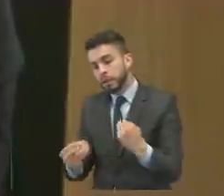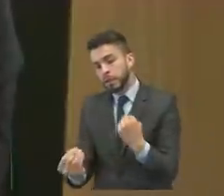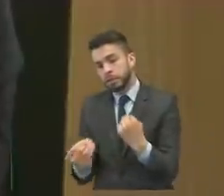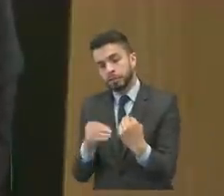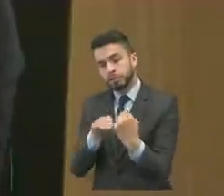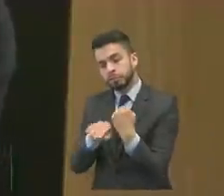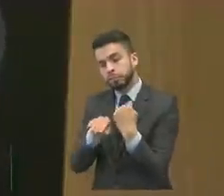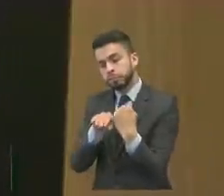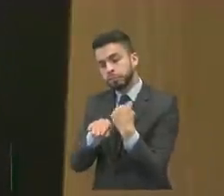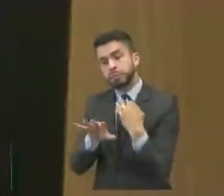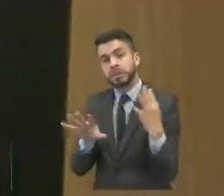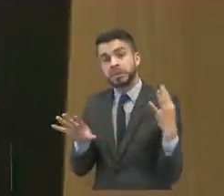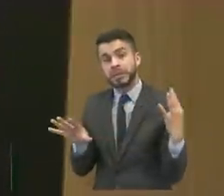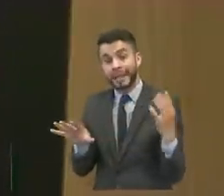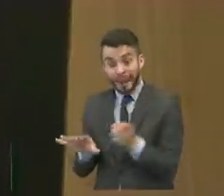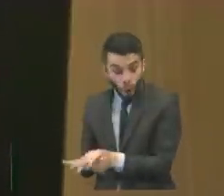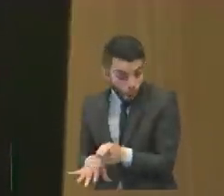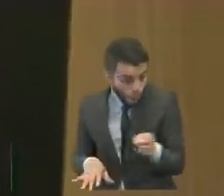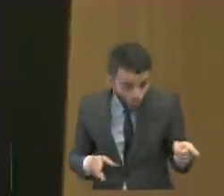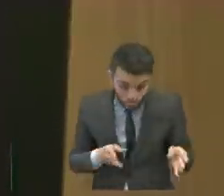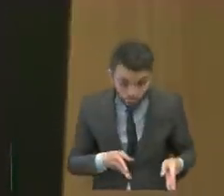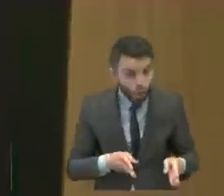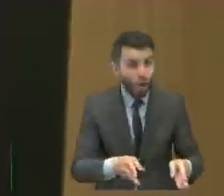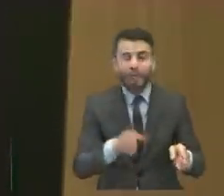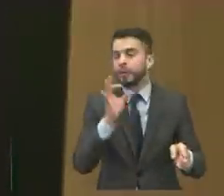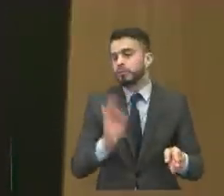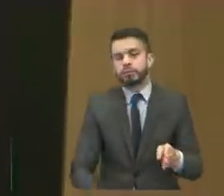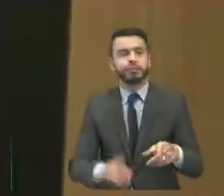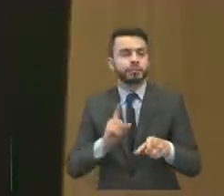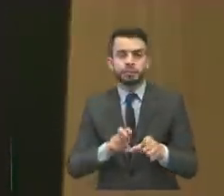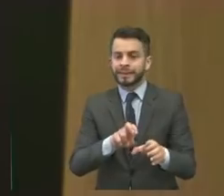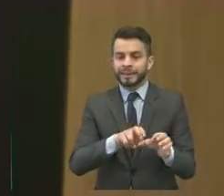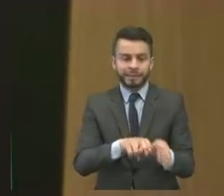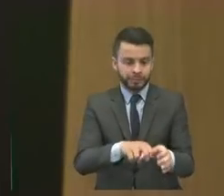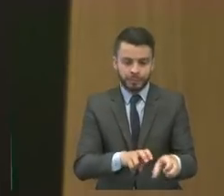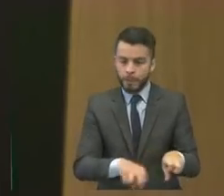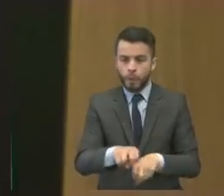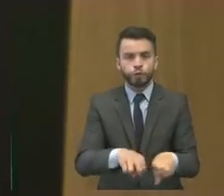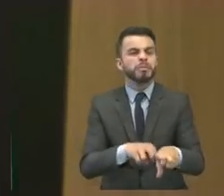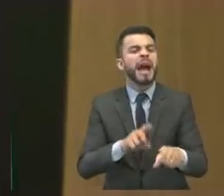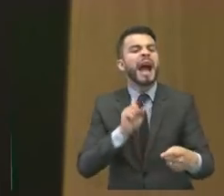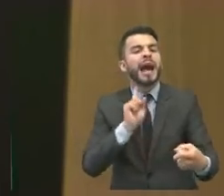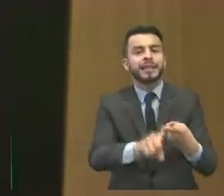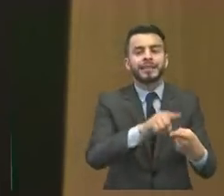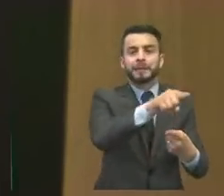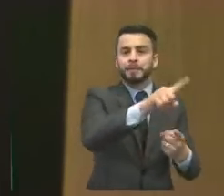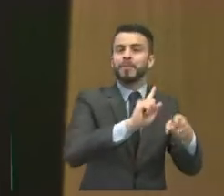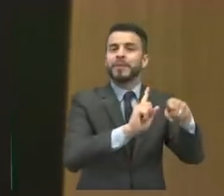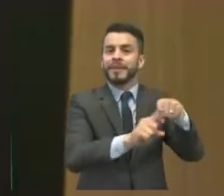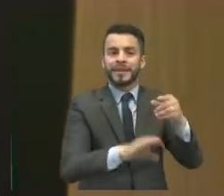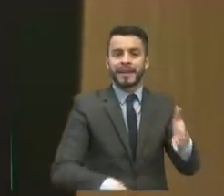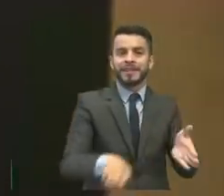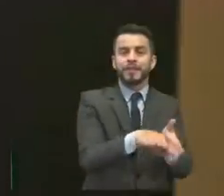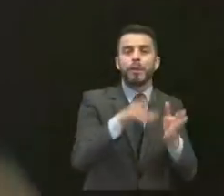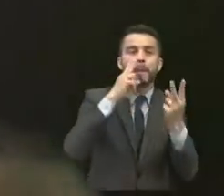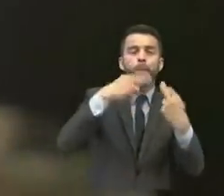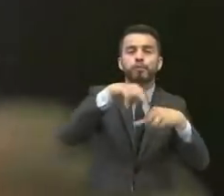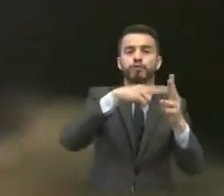transporte público hasta la estación del Museo Nacional y el resto es todo